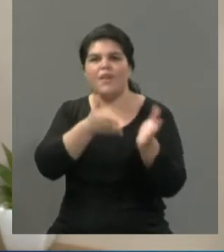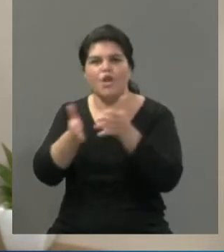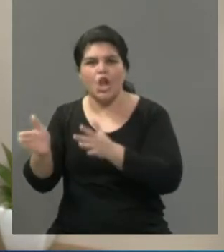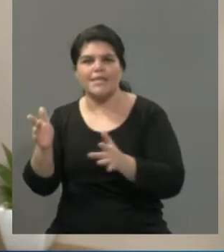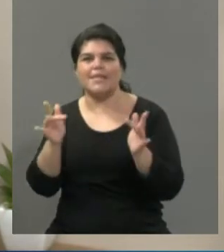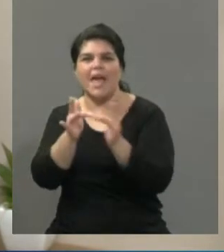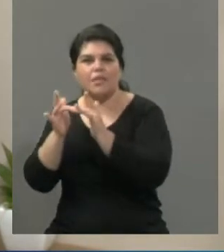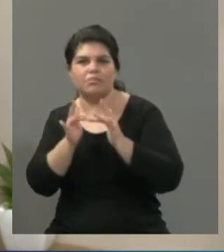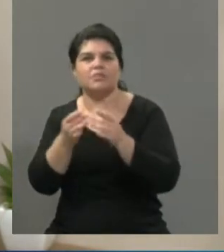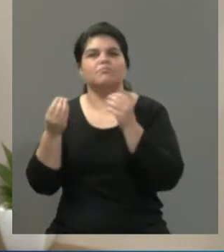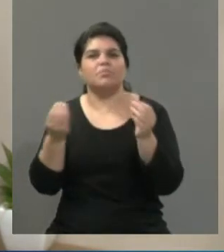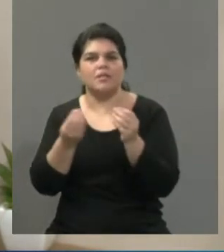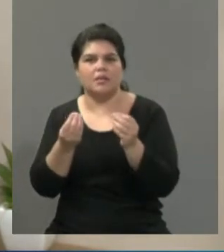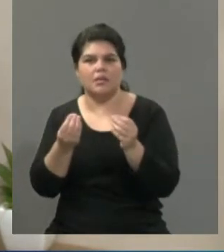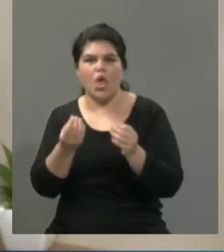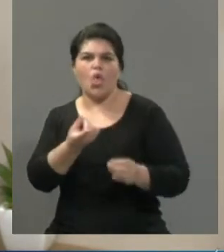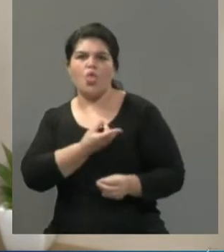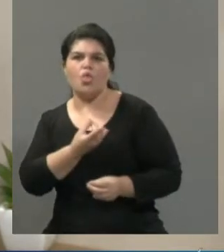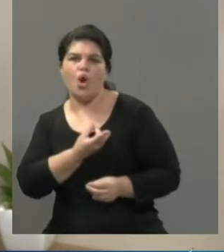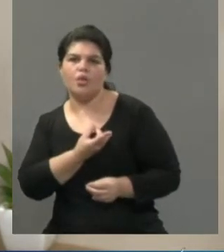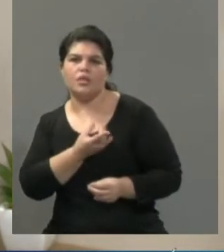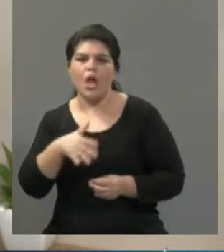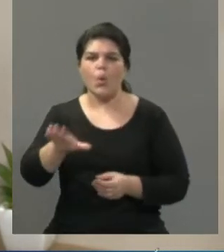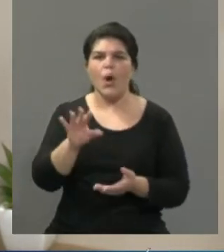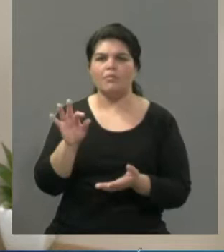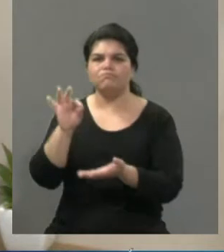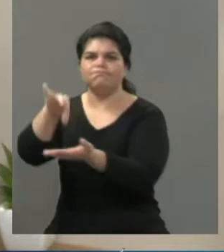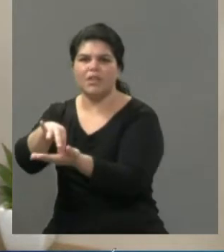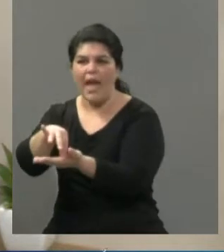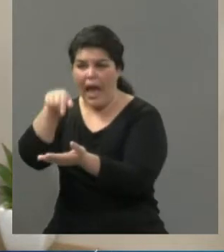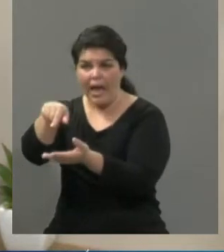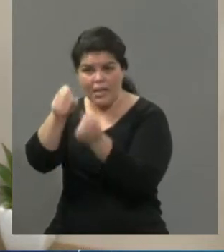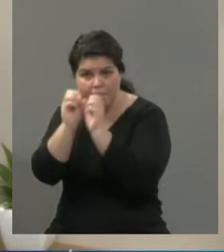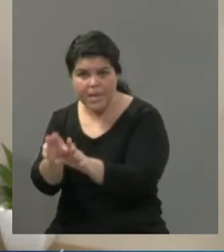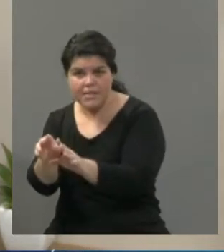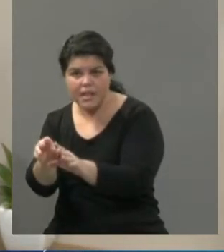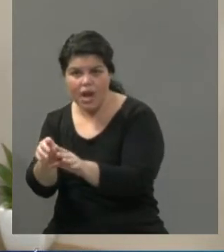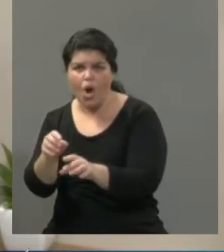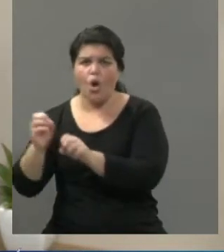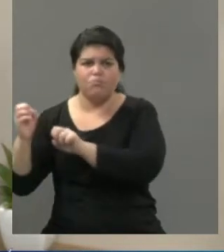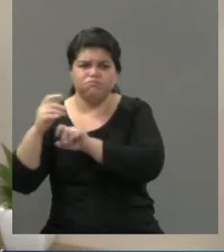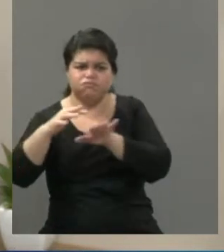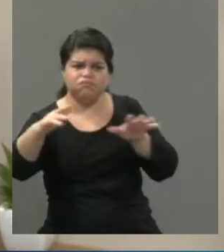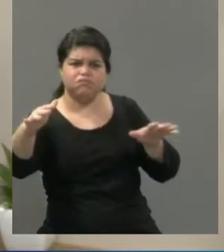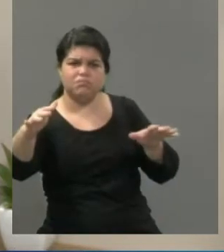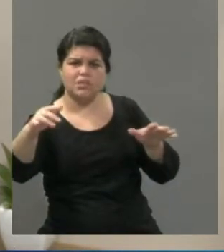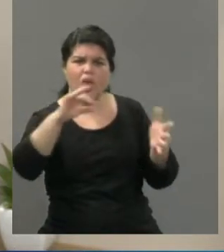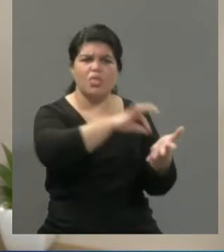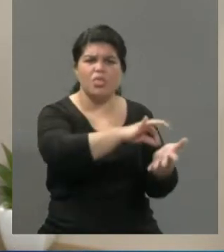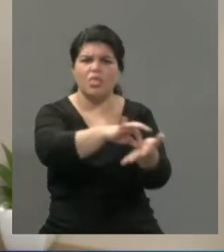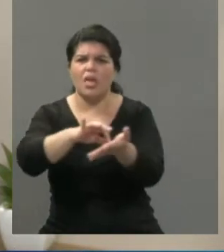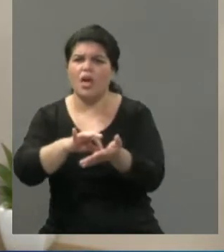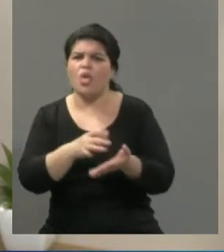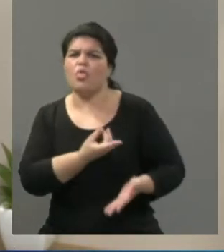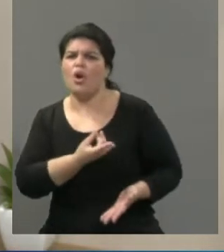la interjurisdiccionalidad. ¿Dónde se juzga un delito digital? En donde se cometió, en donde, no sé, en donde está la persona a la que